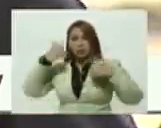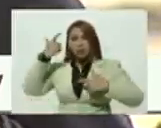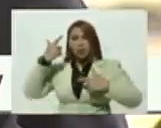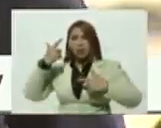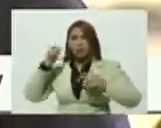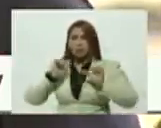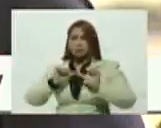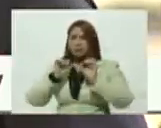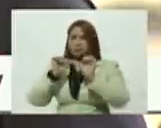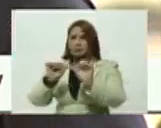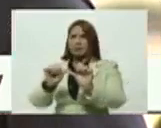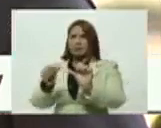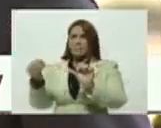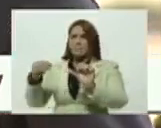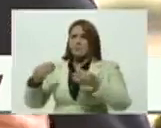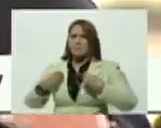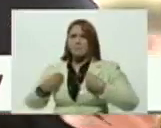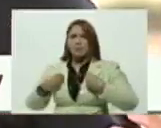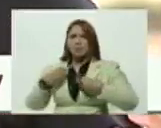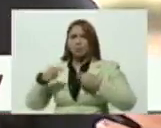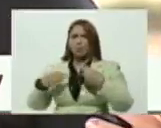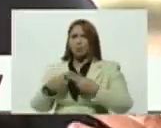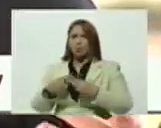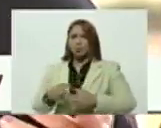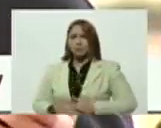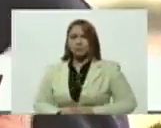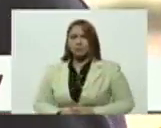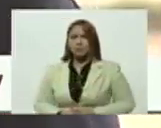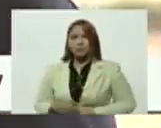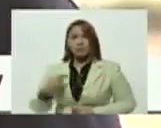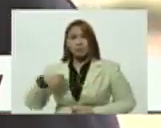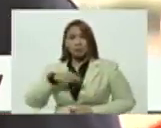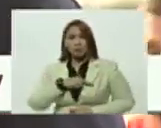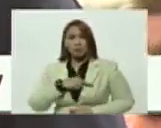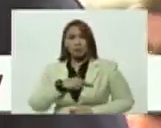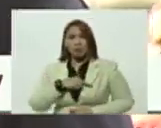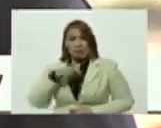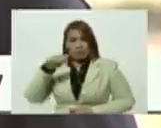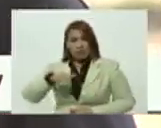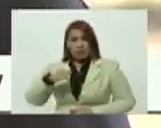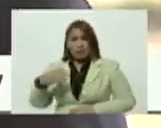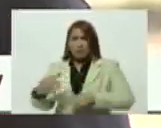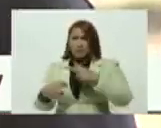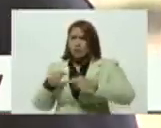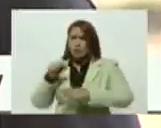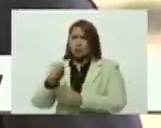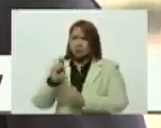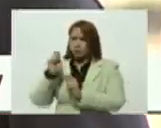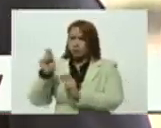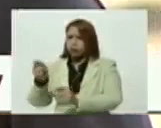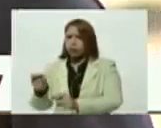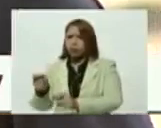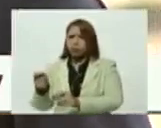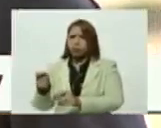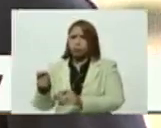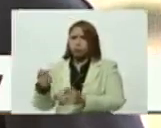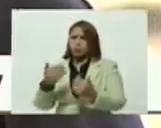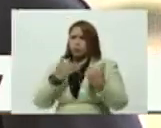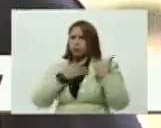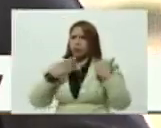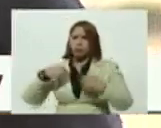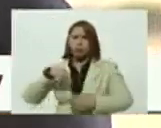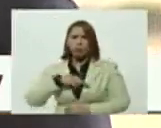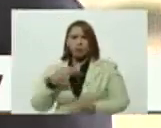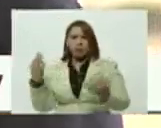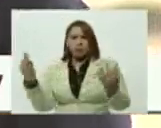se mantiene más vivo que nunca y que nosotros, en quienes la revolución ha depositado responsabilidades, estaremos